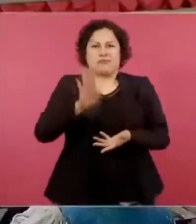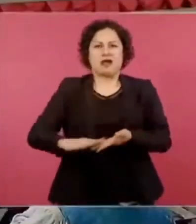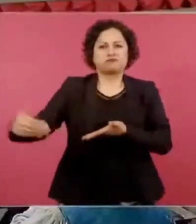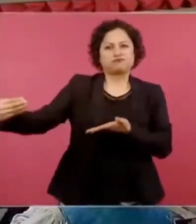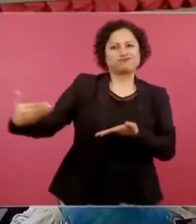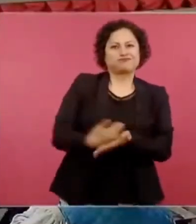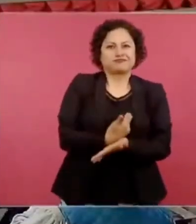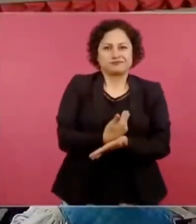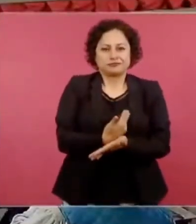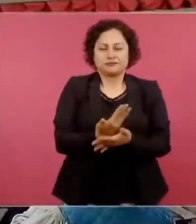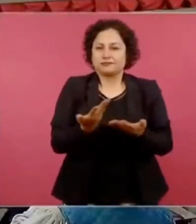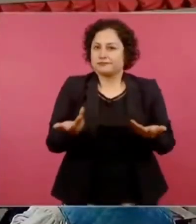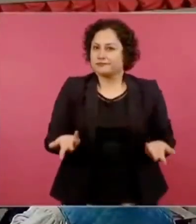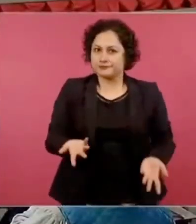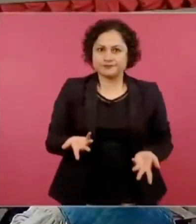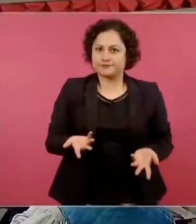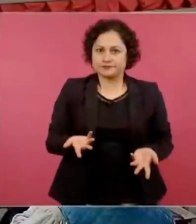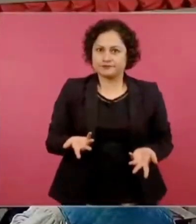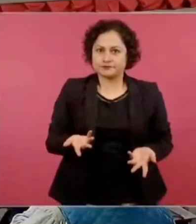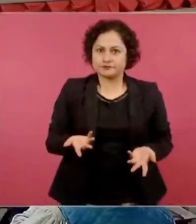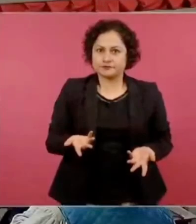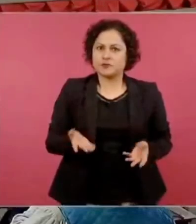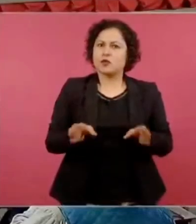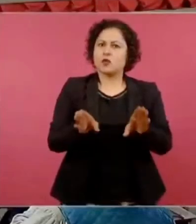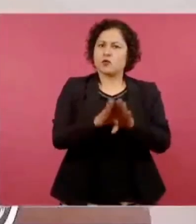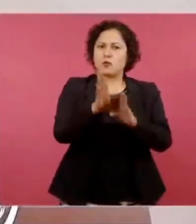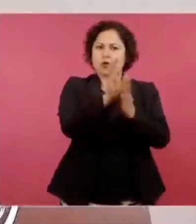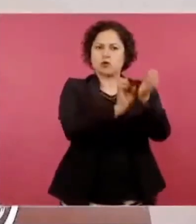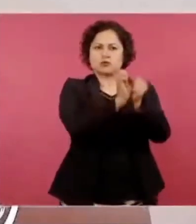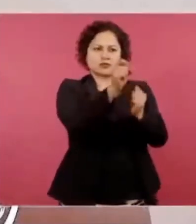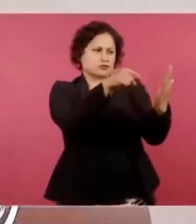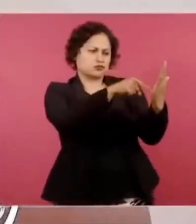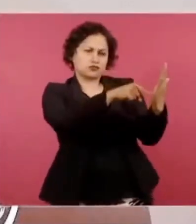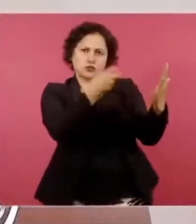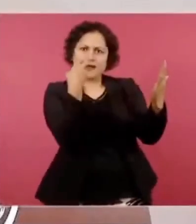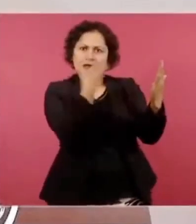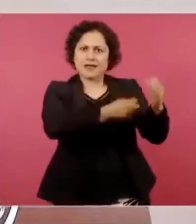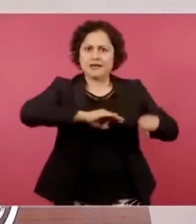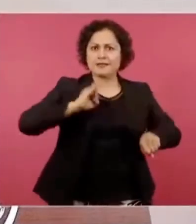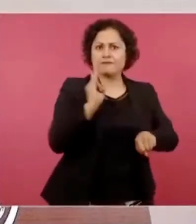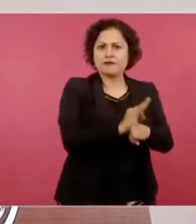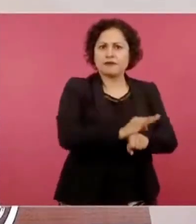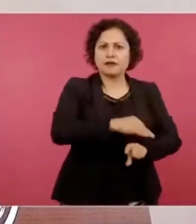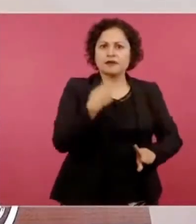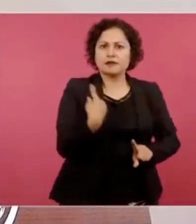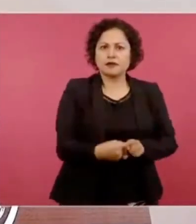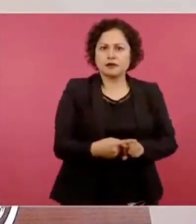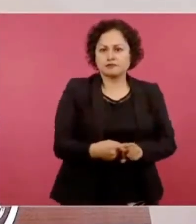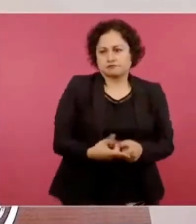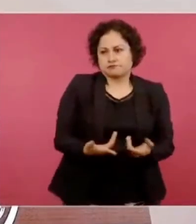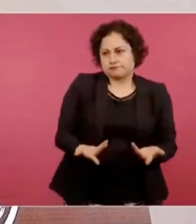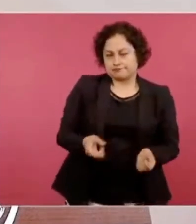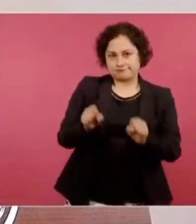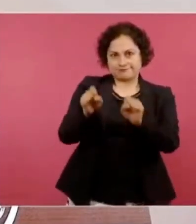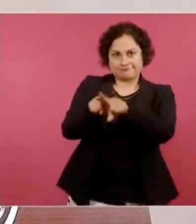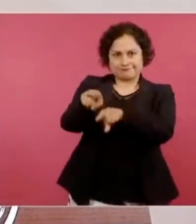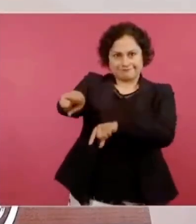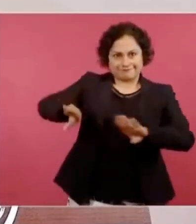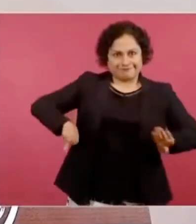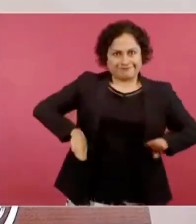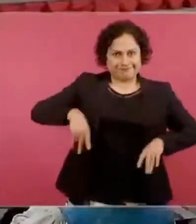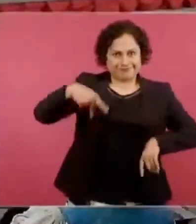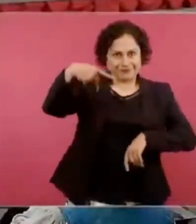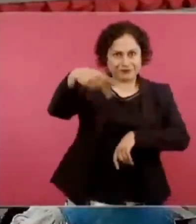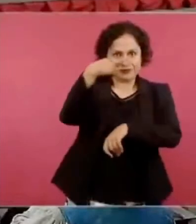a quién le toca defender nuestra Constitución? Precisamente a la Suprema Corte de Justicia de la